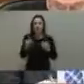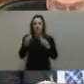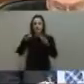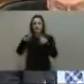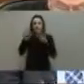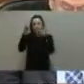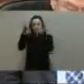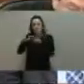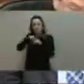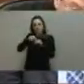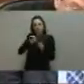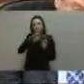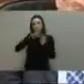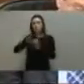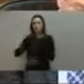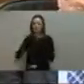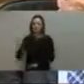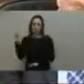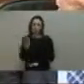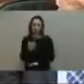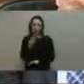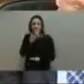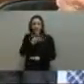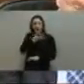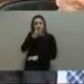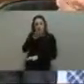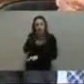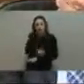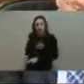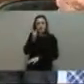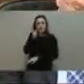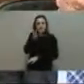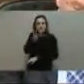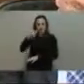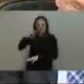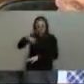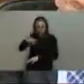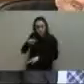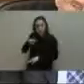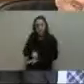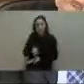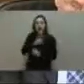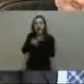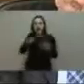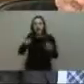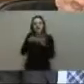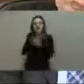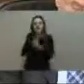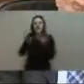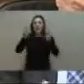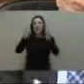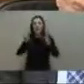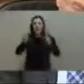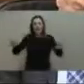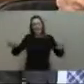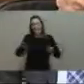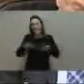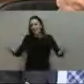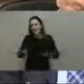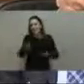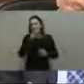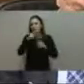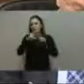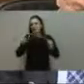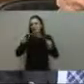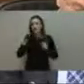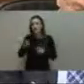presidente, como siempre ausente, aun siendo un tema gravísimo para Asturias, tendría que invitarla a dimitir,